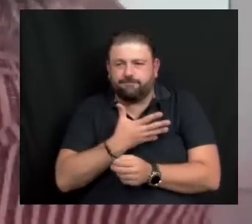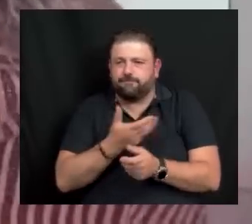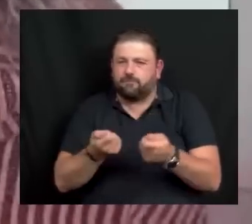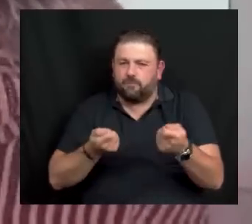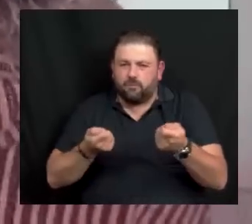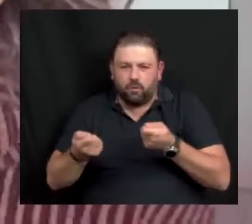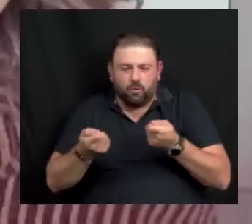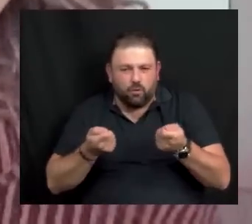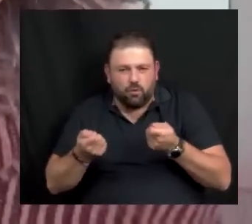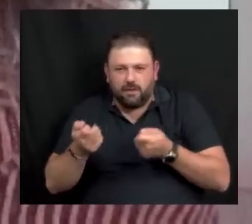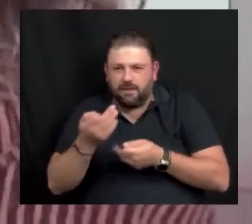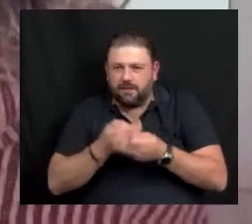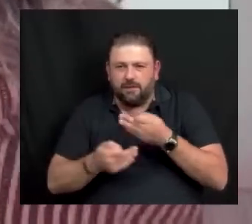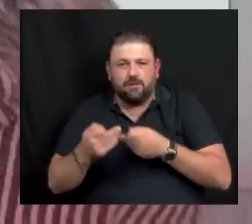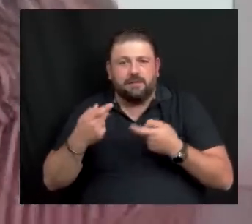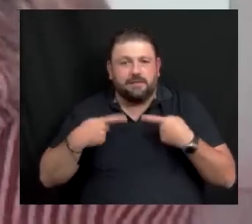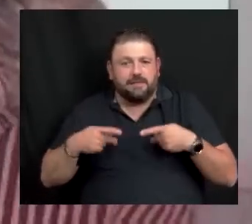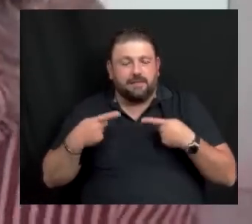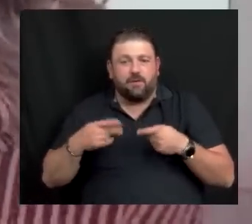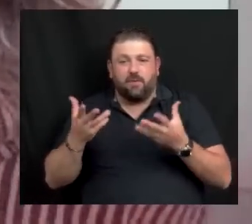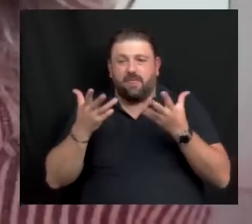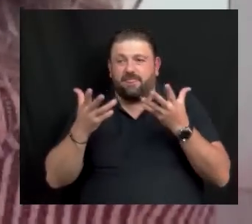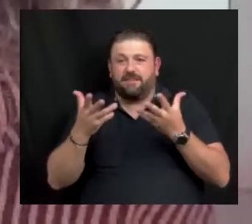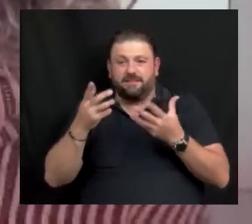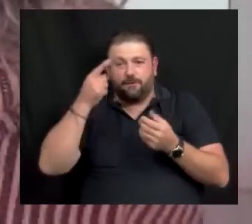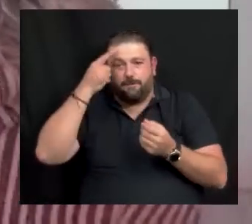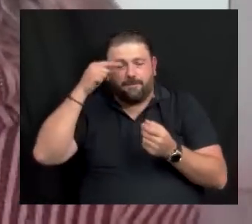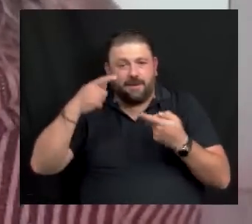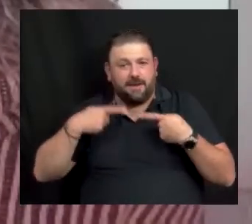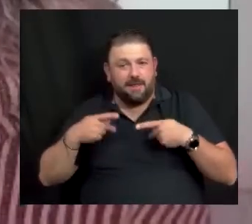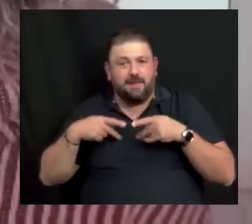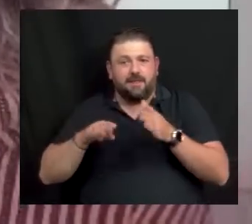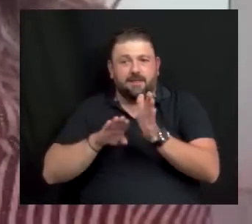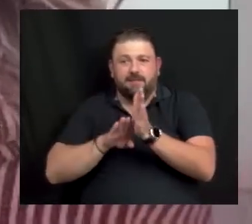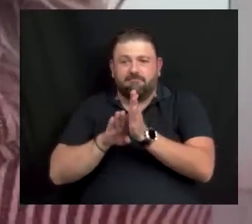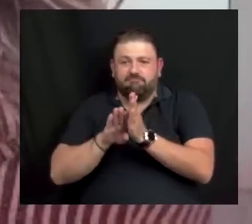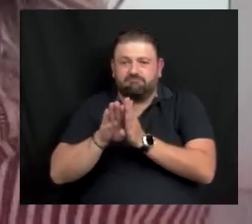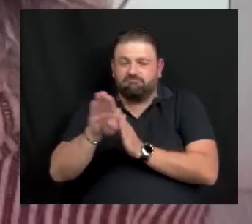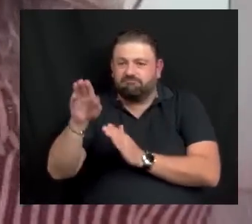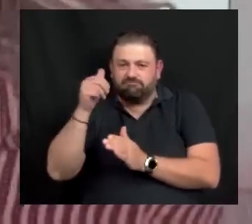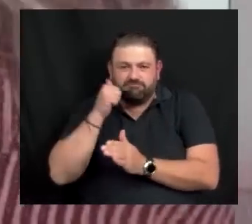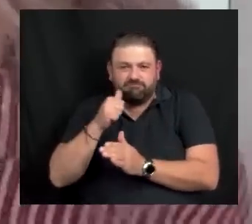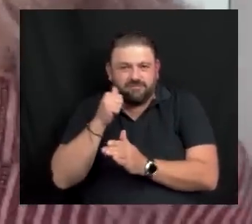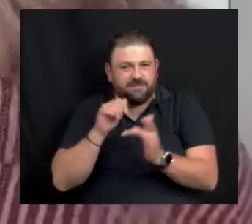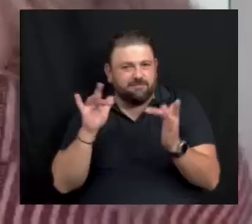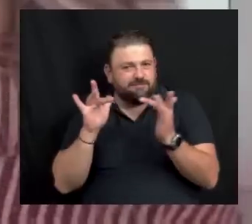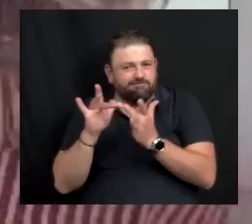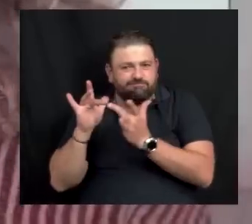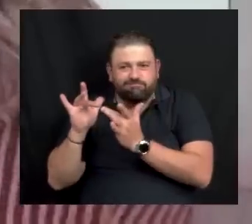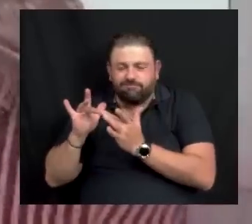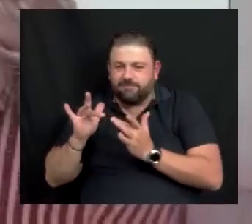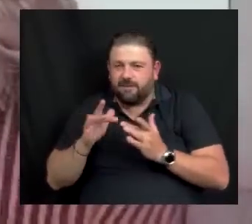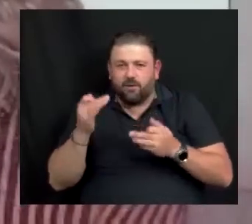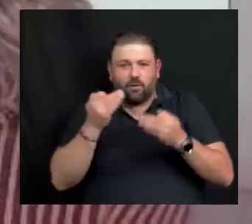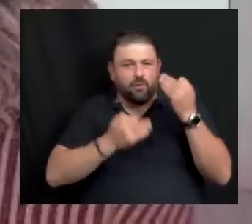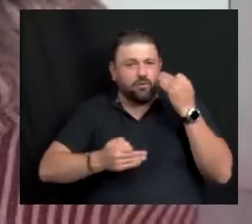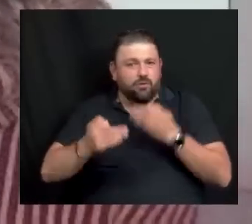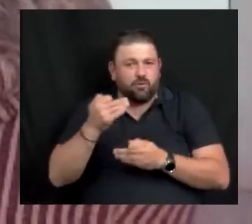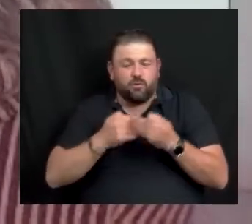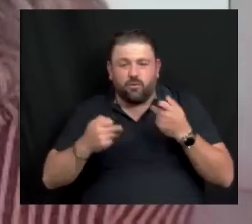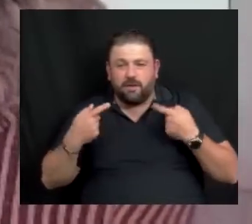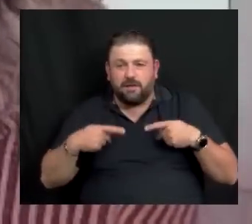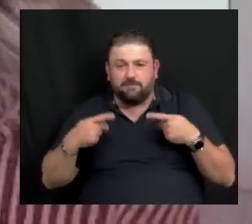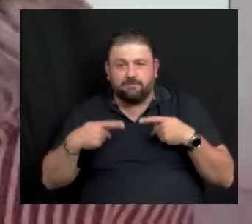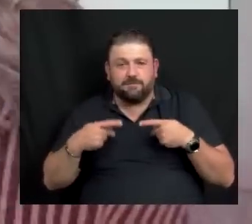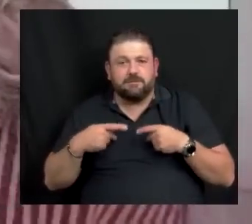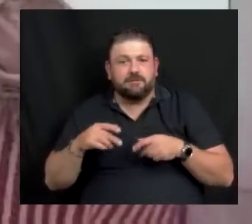gente con deseo ardiente de crecer. Siempre la conexión uno con otro, ¿sí? Basado en que